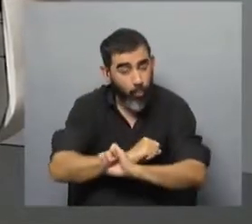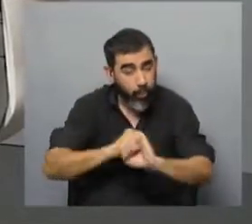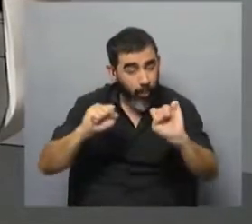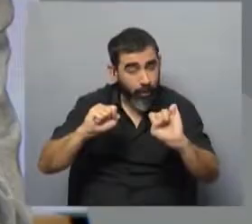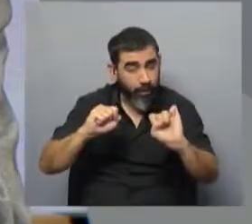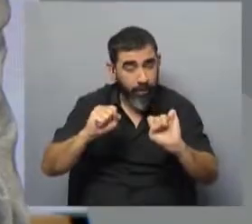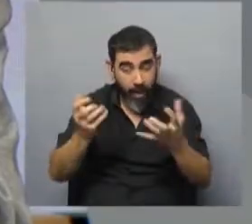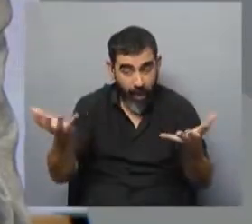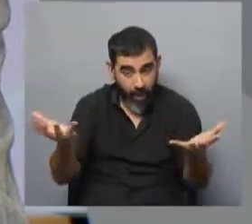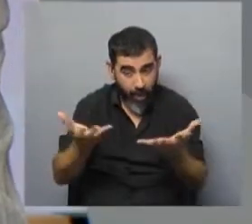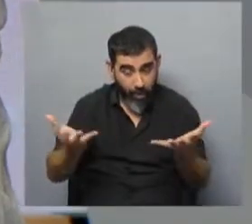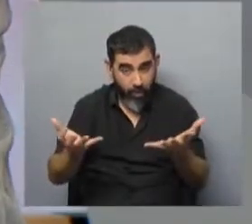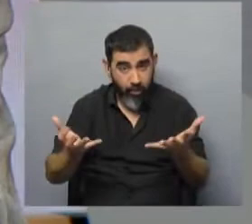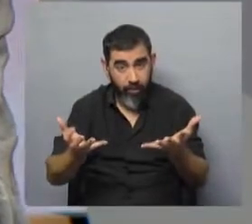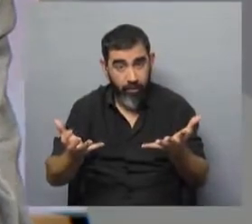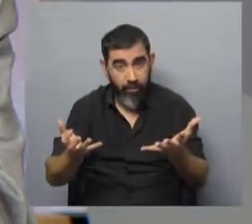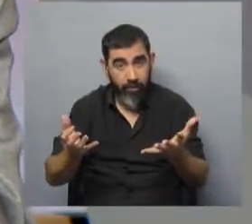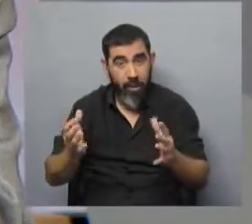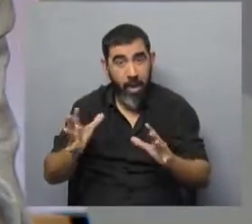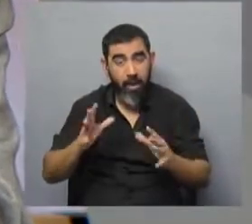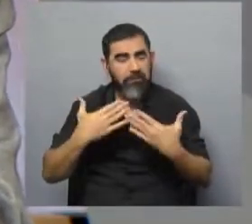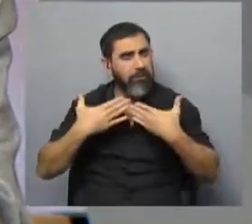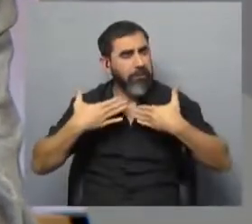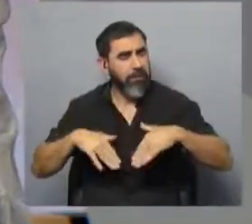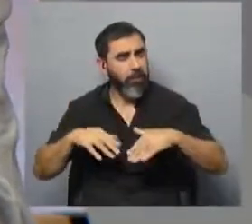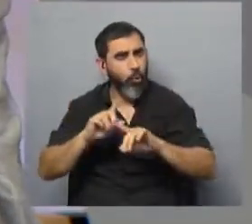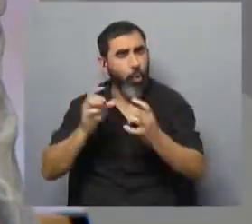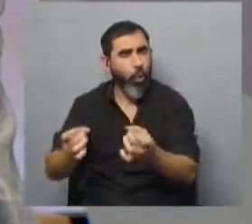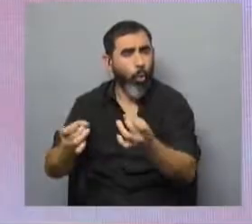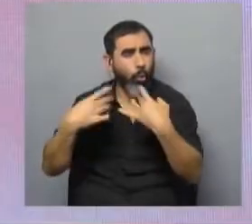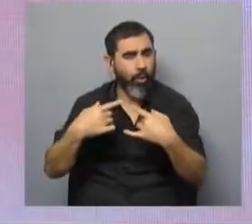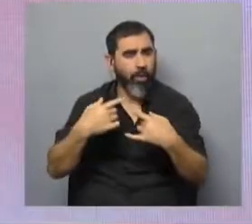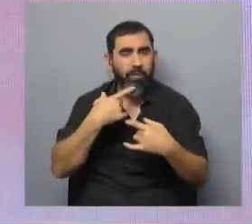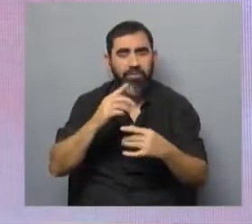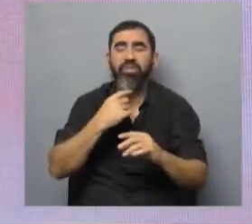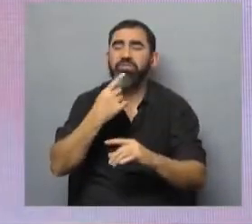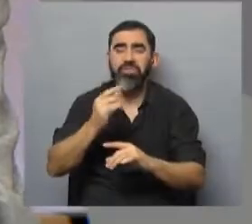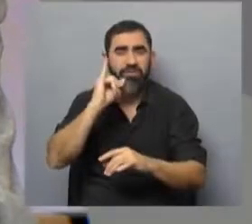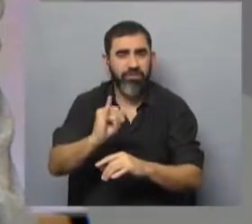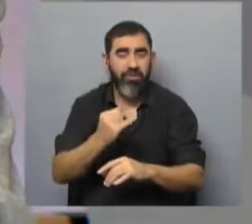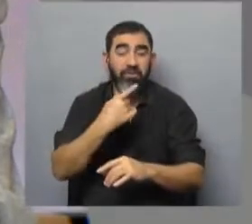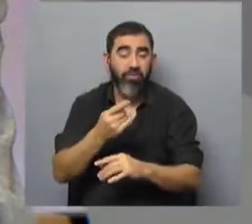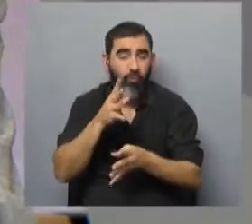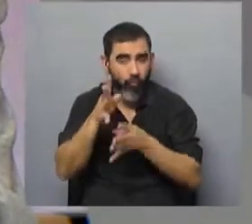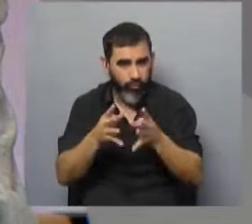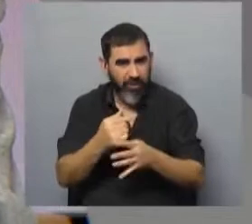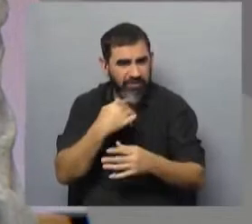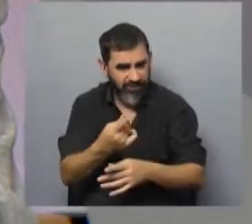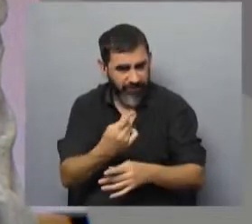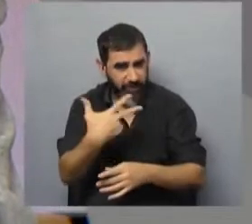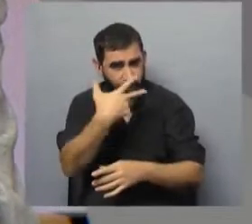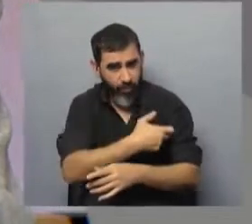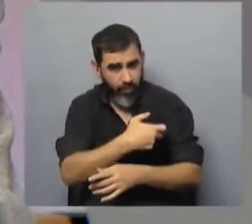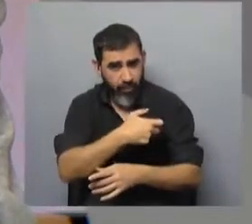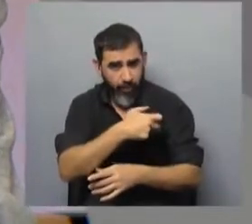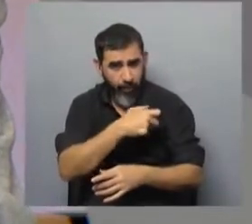al día de hoy, en la foto de hoy, siguen estando tranquilos. Al principio se dijo que era una cobertura que tendría que funcionar. ¿Hoy podemos